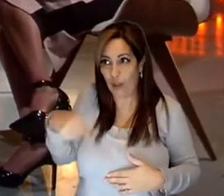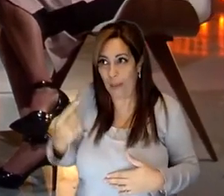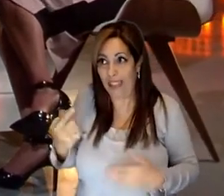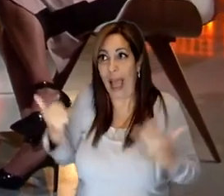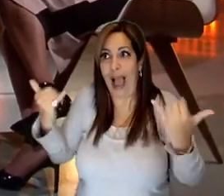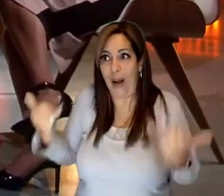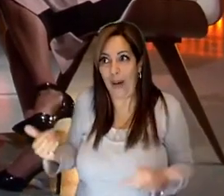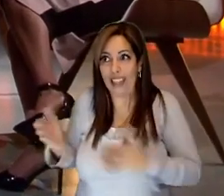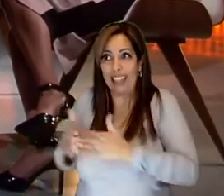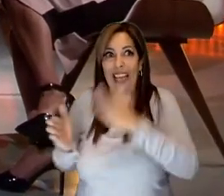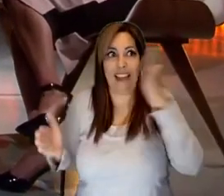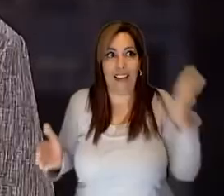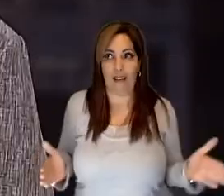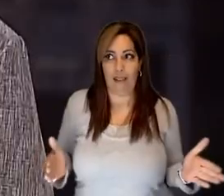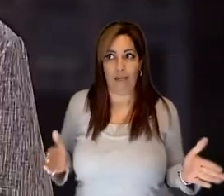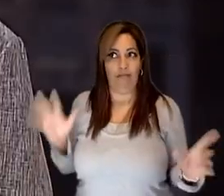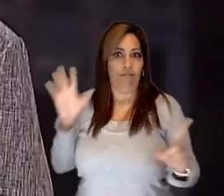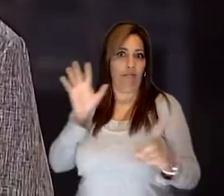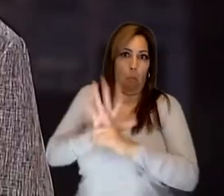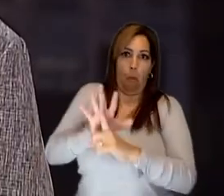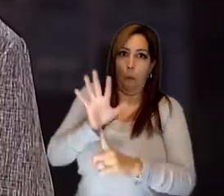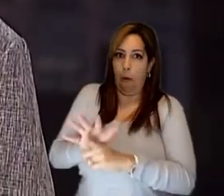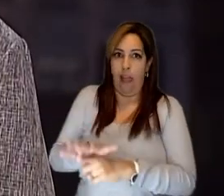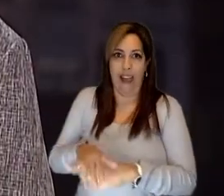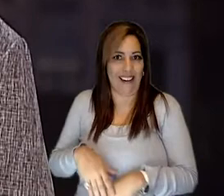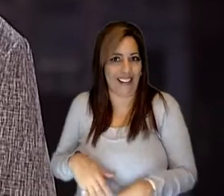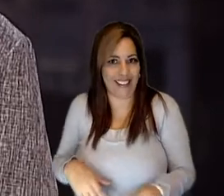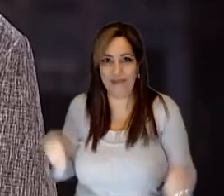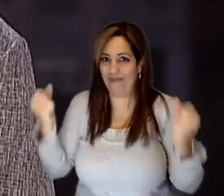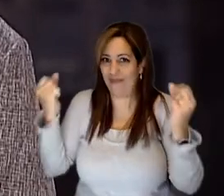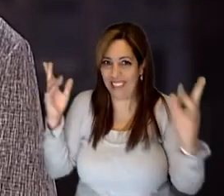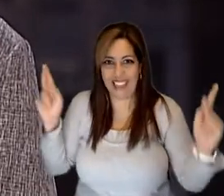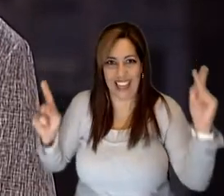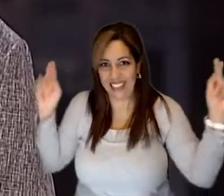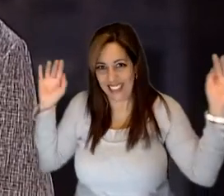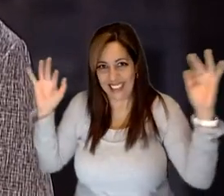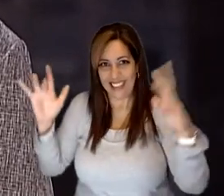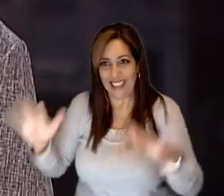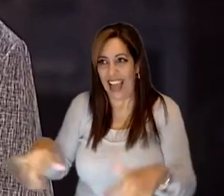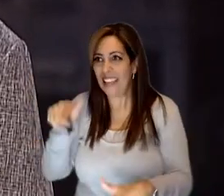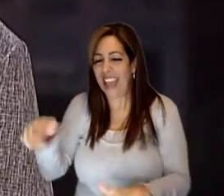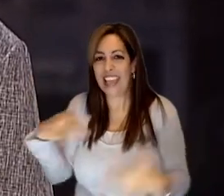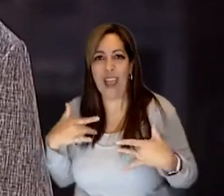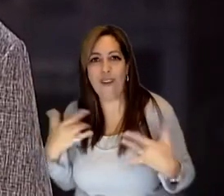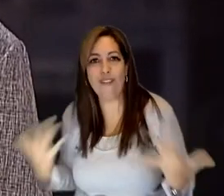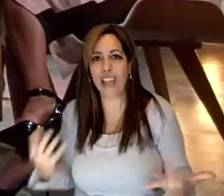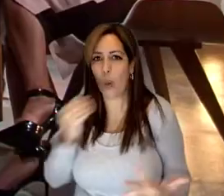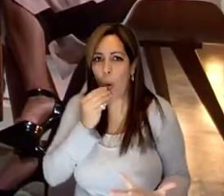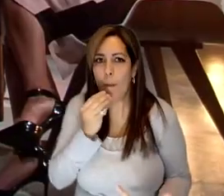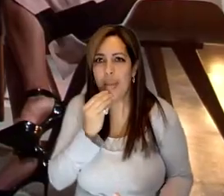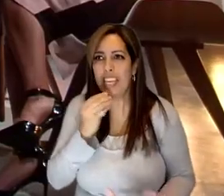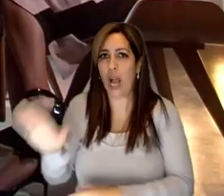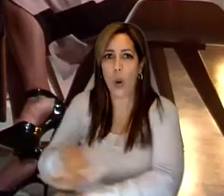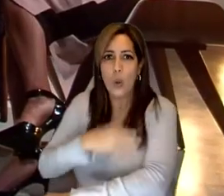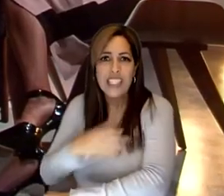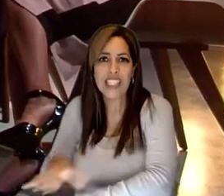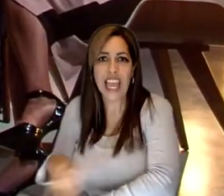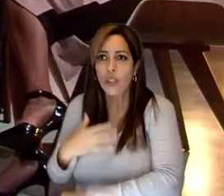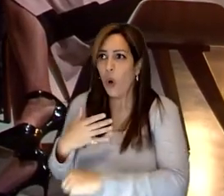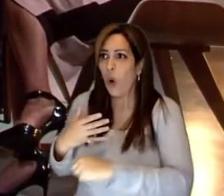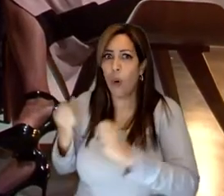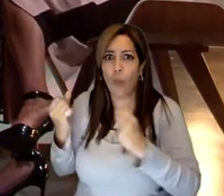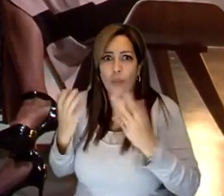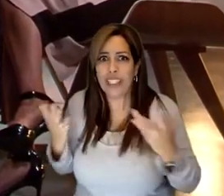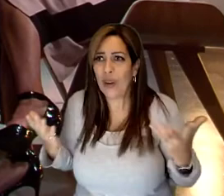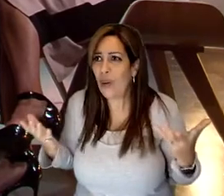eso, obviamente ahora está bien in el distrito, que hay un sinnúmero tanto de comer, actividades, se llevan a cabo conciertos y